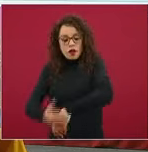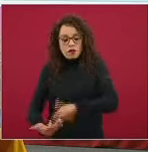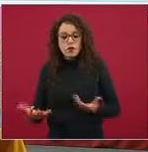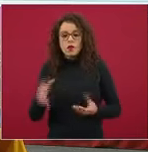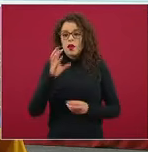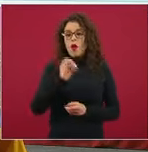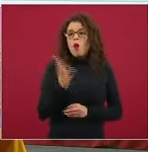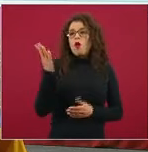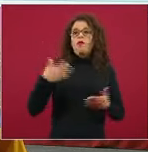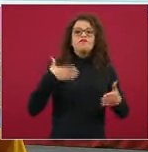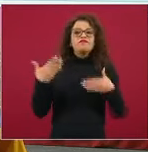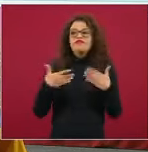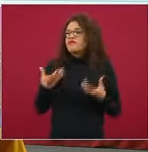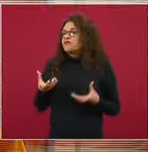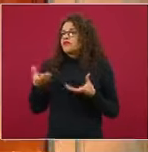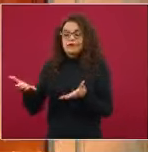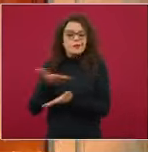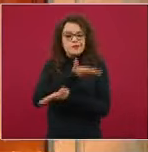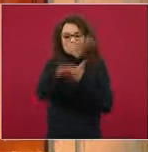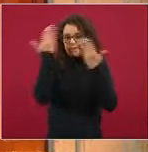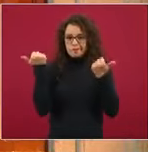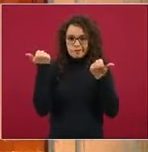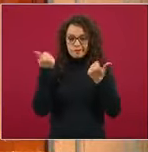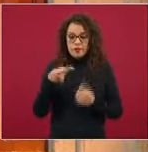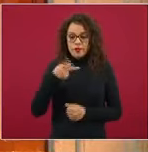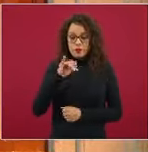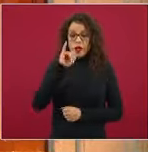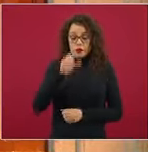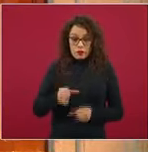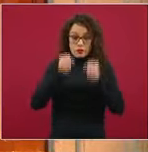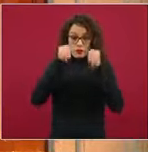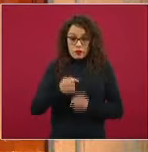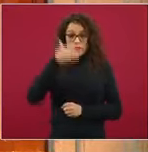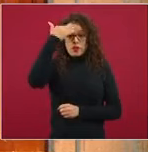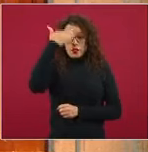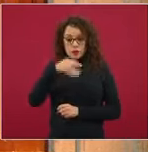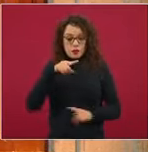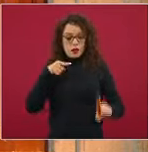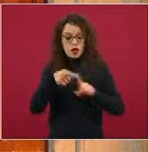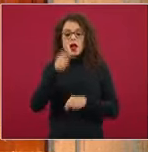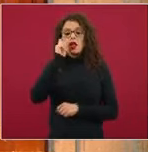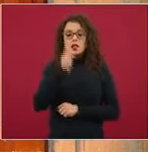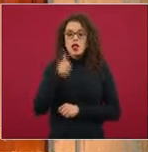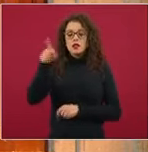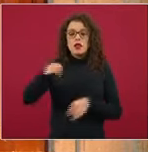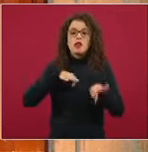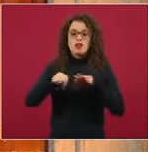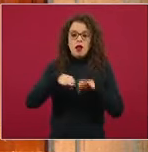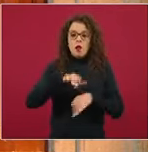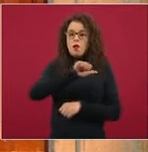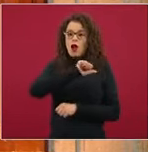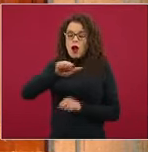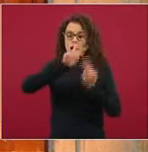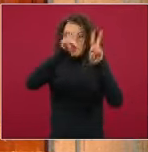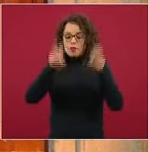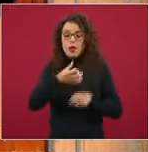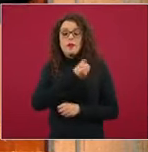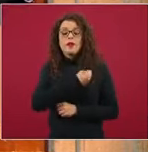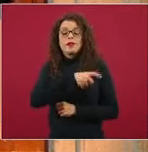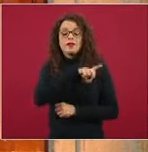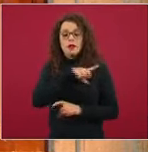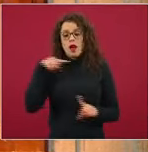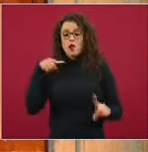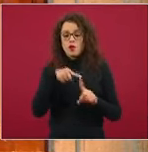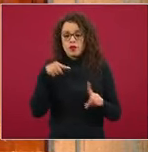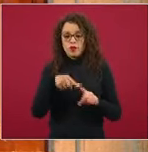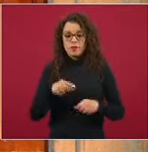recreativa. Es decir, lo que sí sabemos es que pertenecían al grupo de profesionales de la salud, pero estas diferencias para efectos